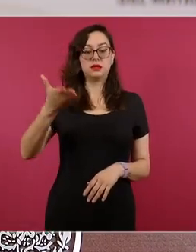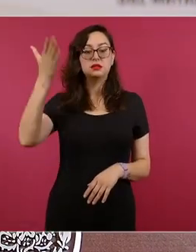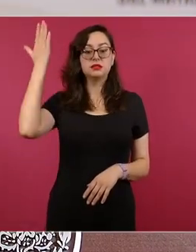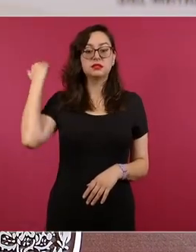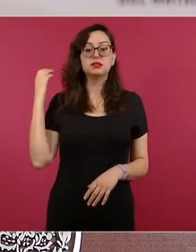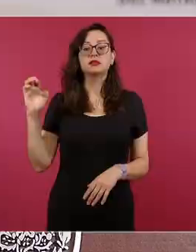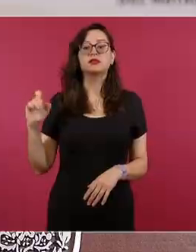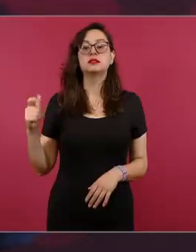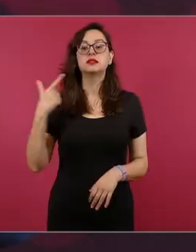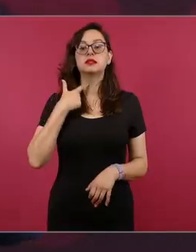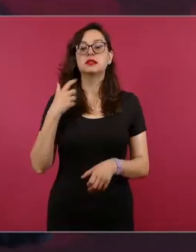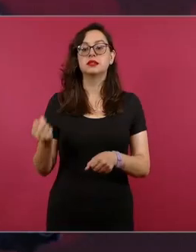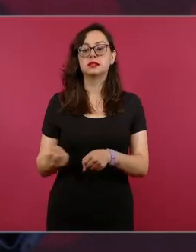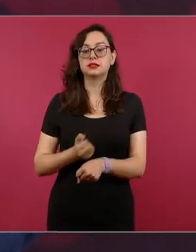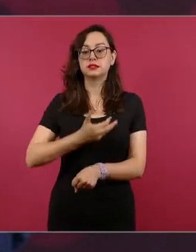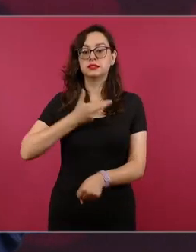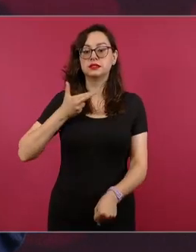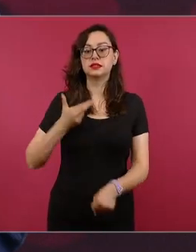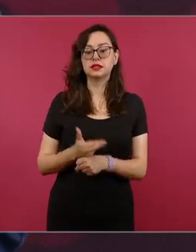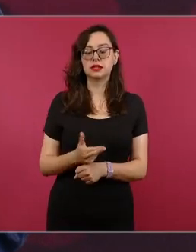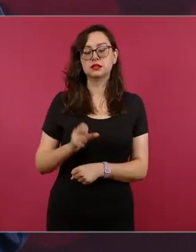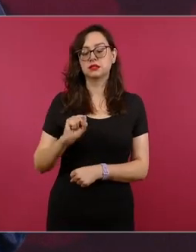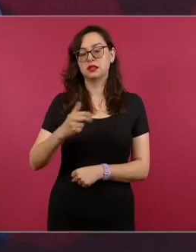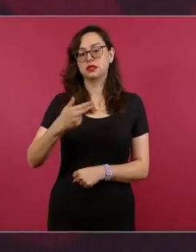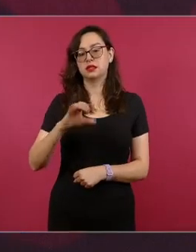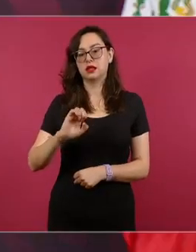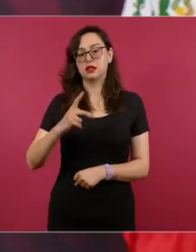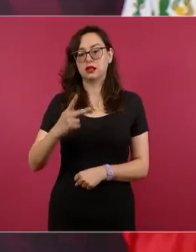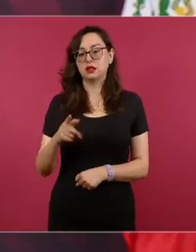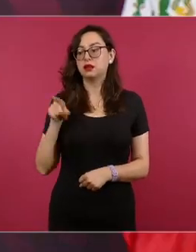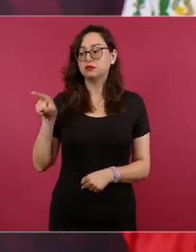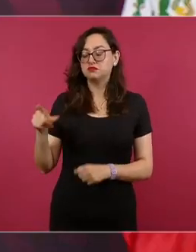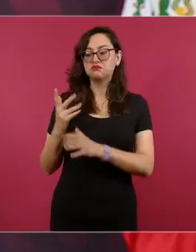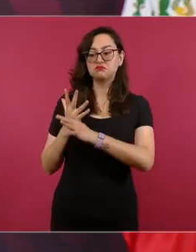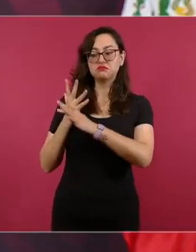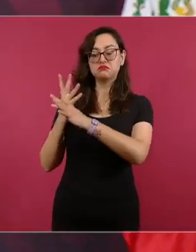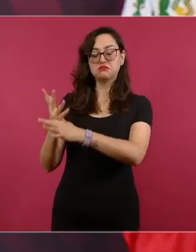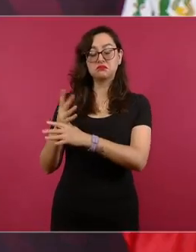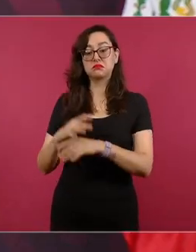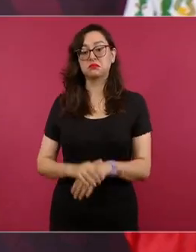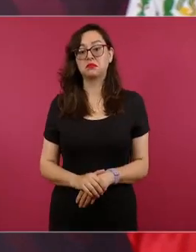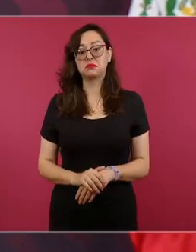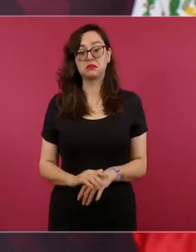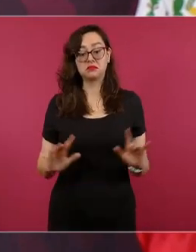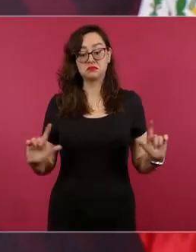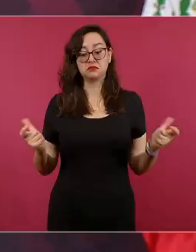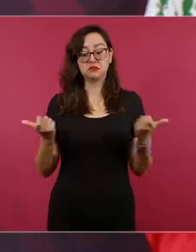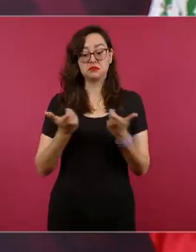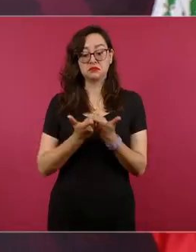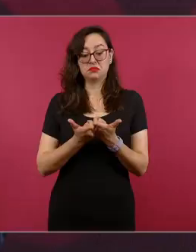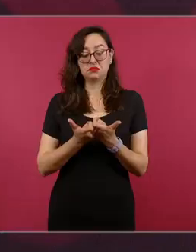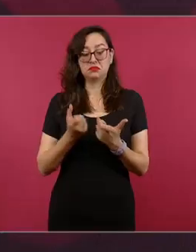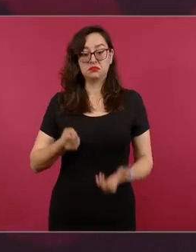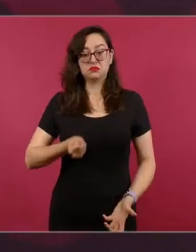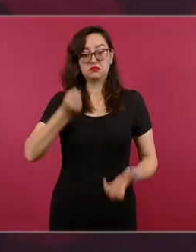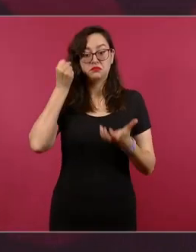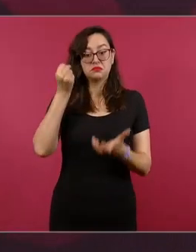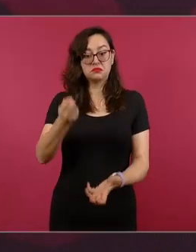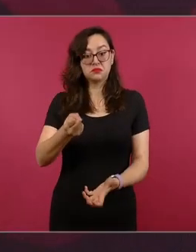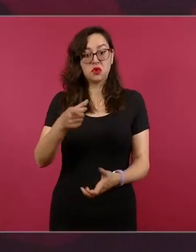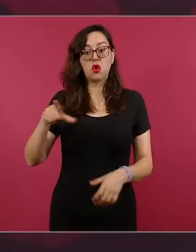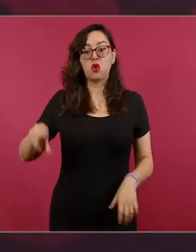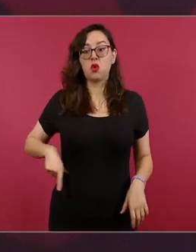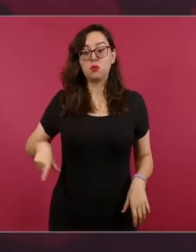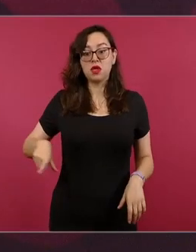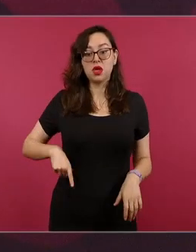era indispensable la economía mixta, que era muy importante la inversión privada,